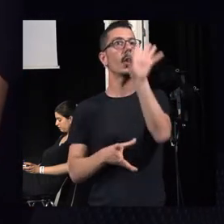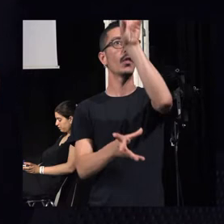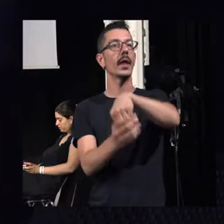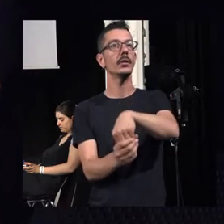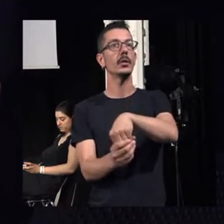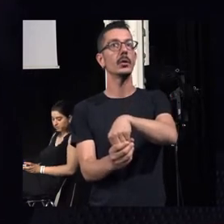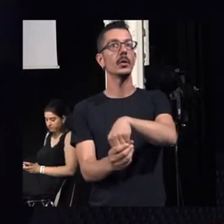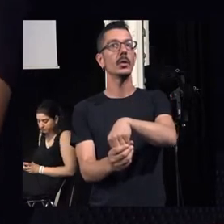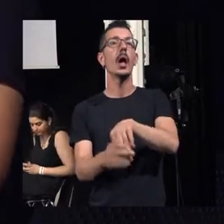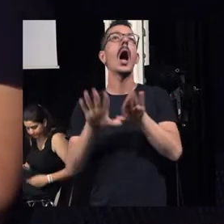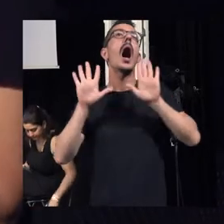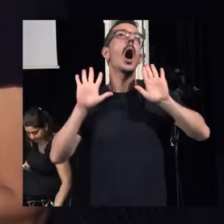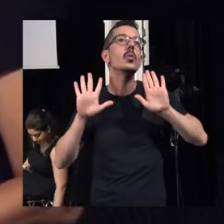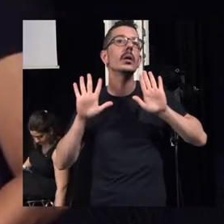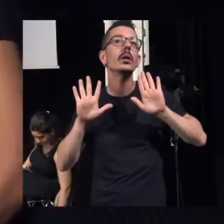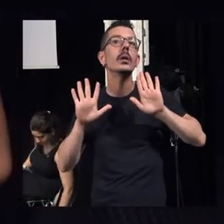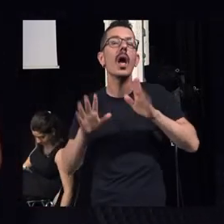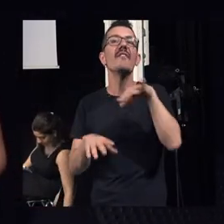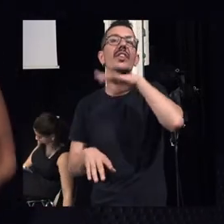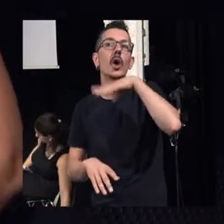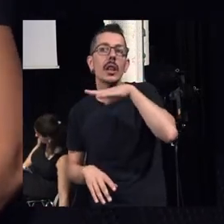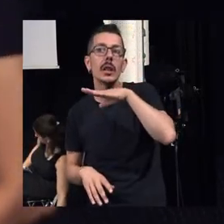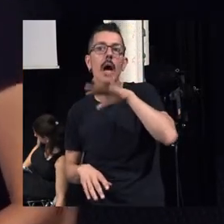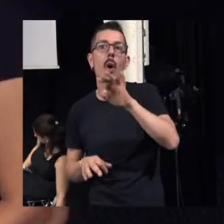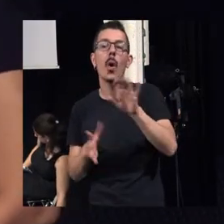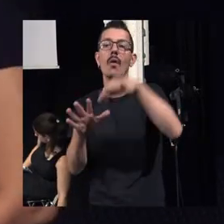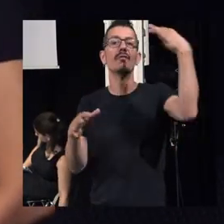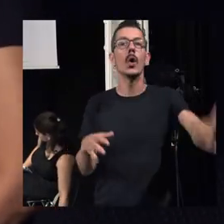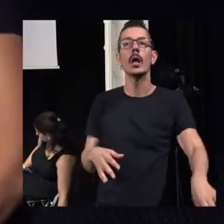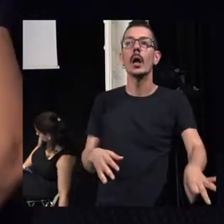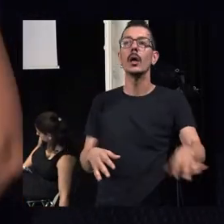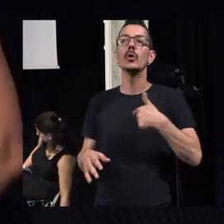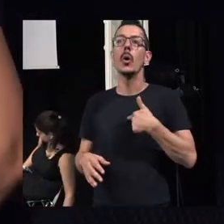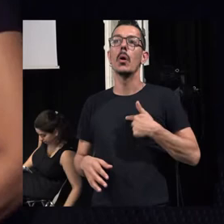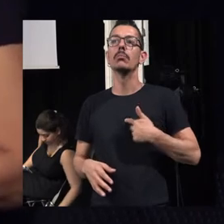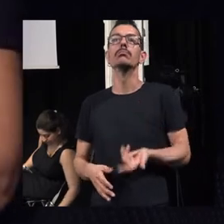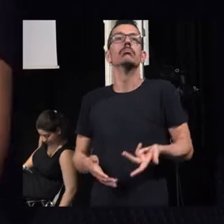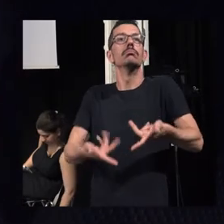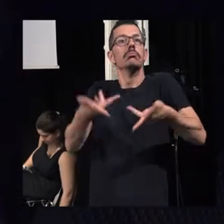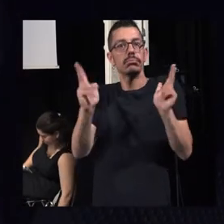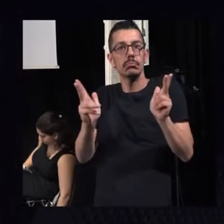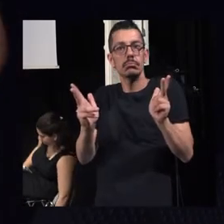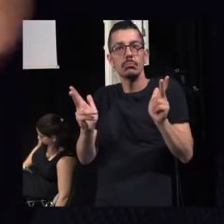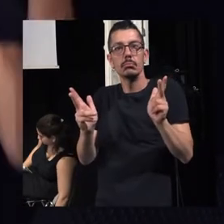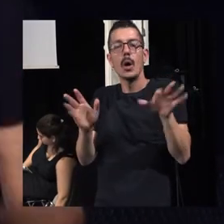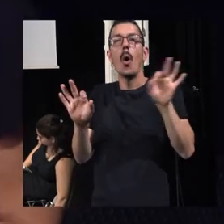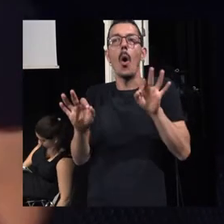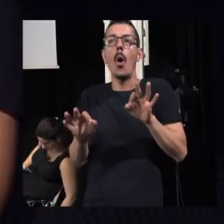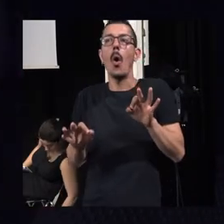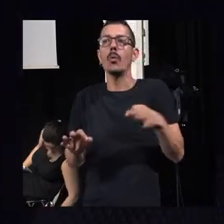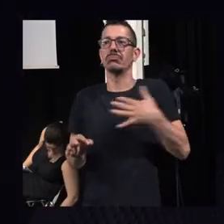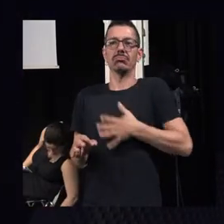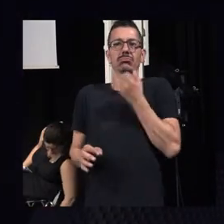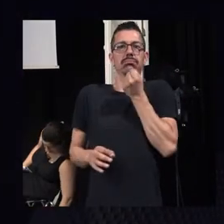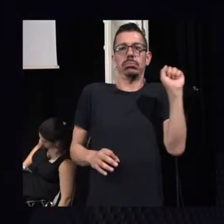exclusiones se legitima que unas se queden en el tablero y otras salgan del juego, ¿no? Entonces, como podéis ya presuponer, me